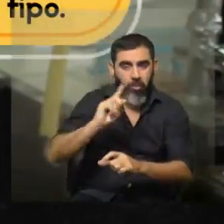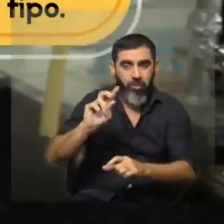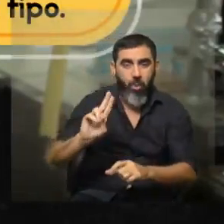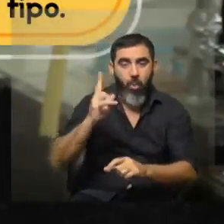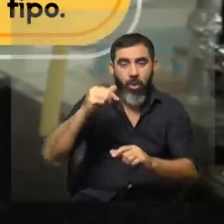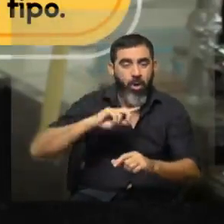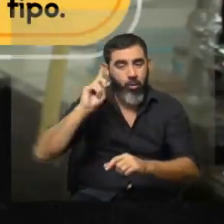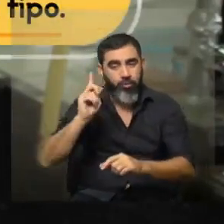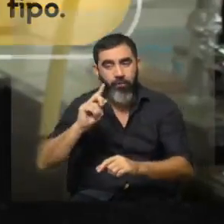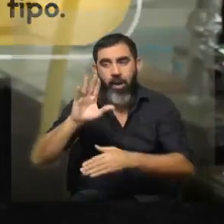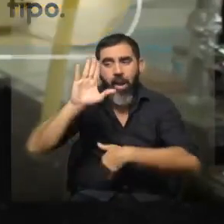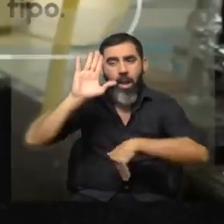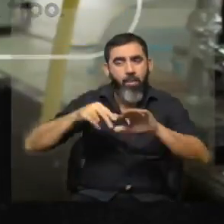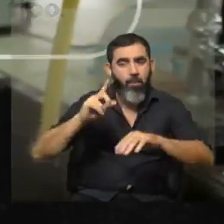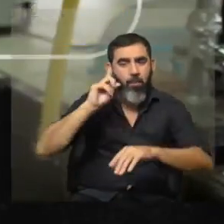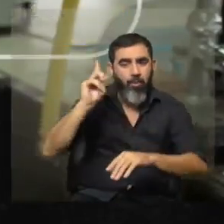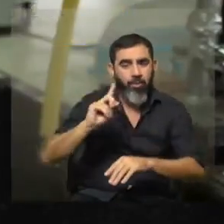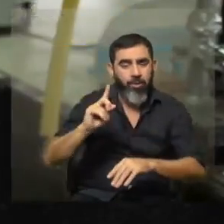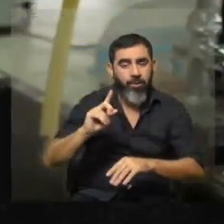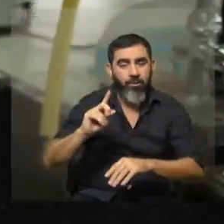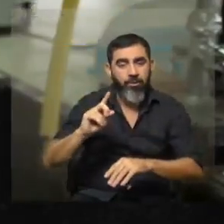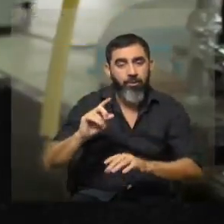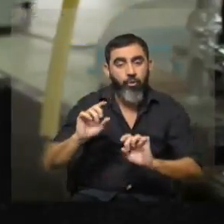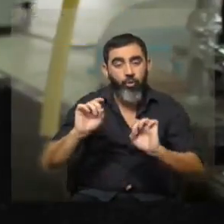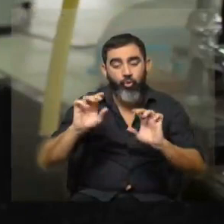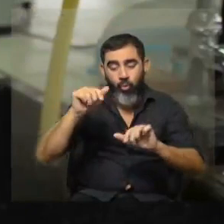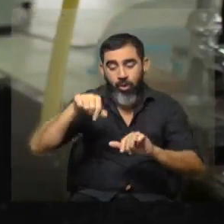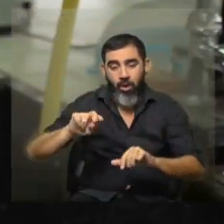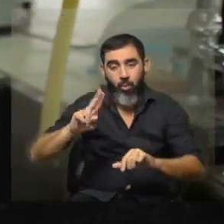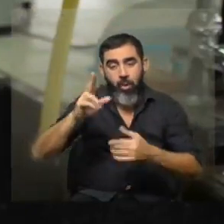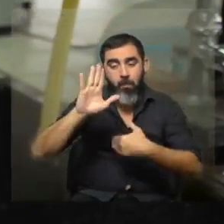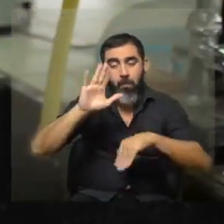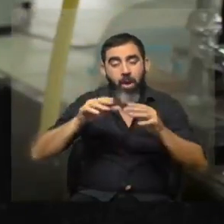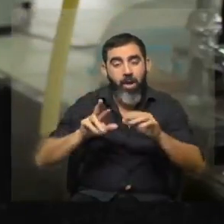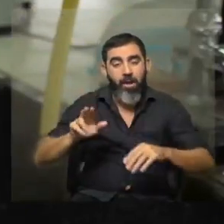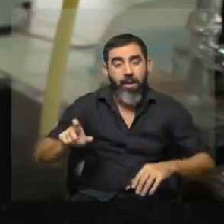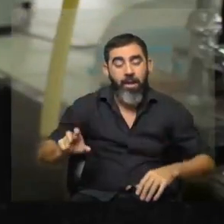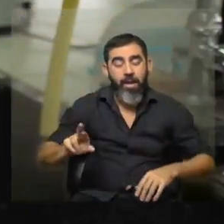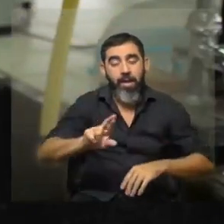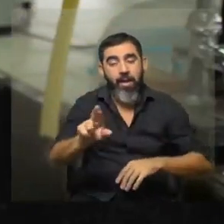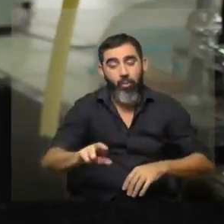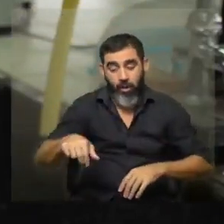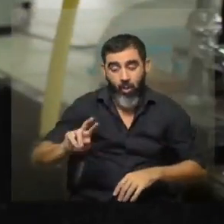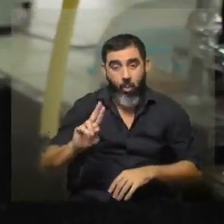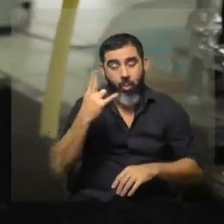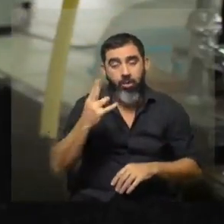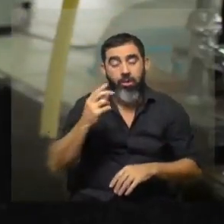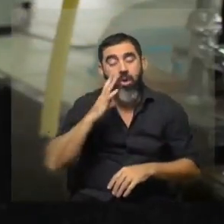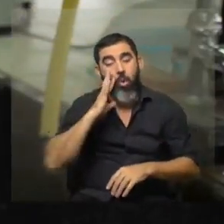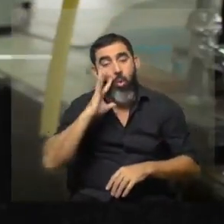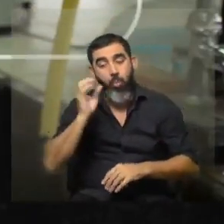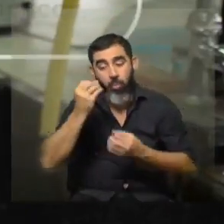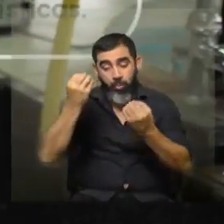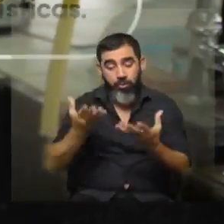no sabemos tanto. Sí es prácticamente todo nuestro y los mayores registros que tiene el ratón son en este país. Entonces era una oportunidad